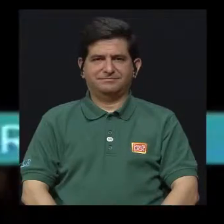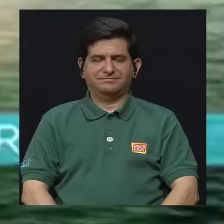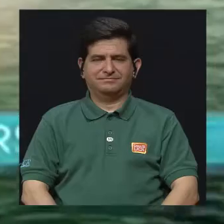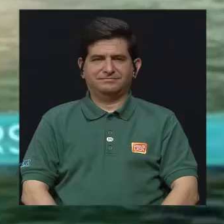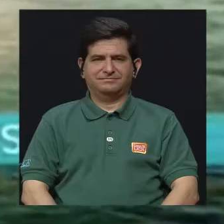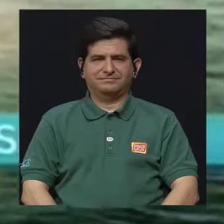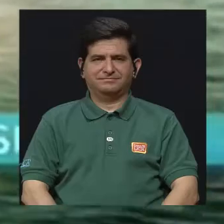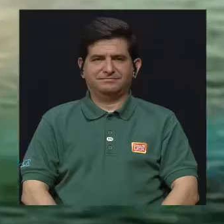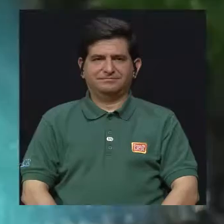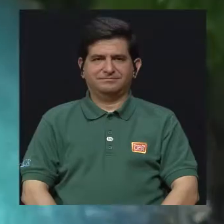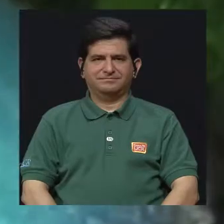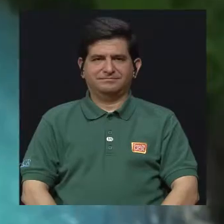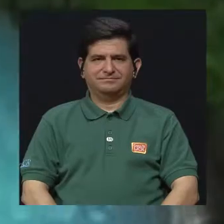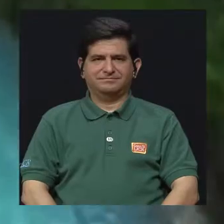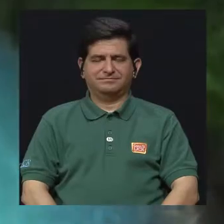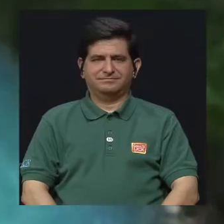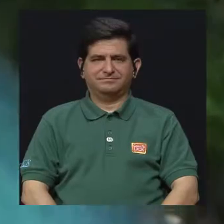biodiversidad.